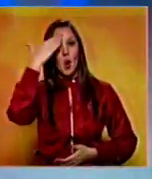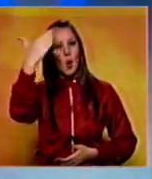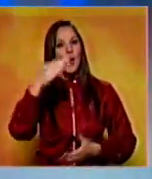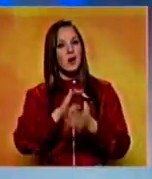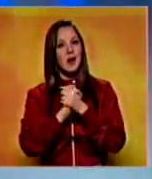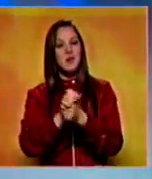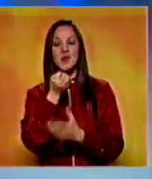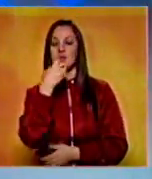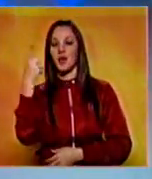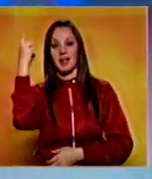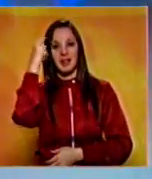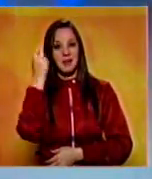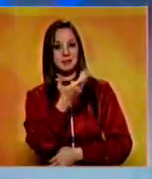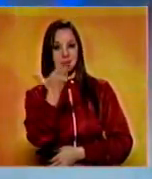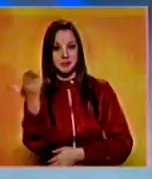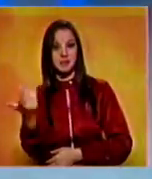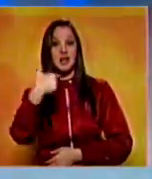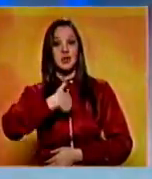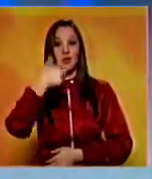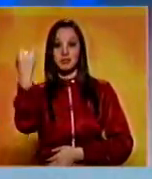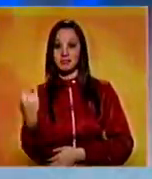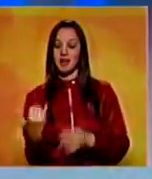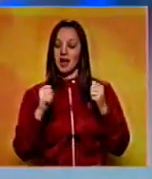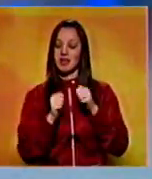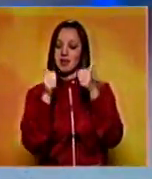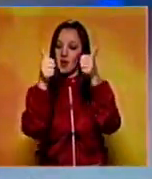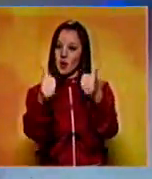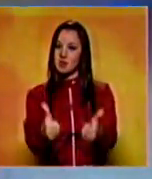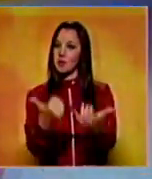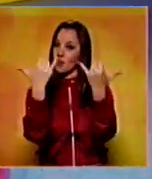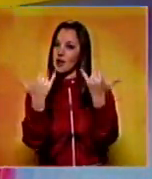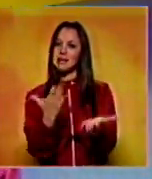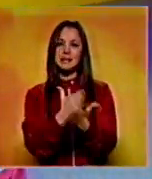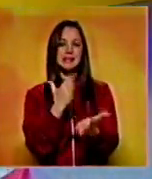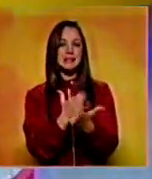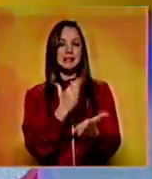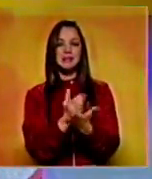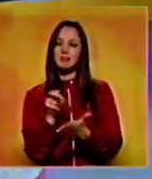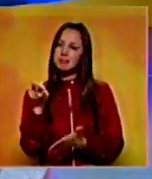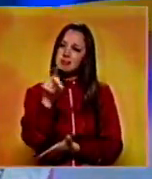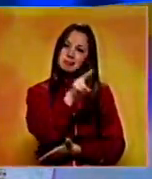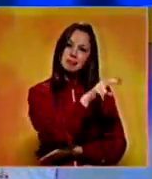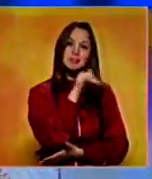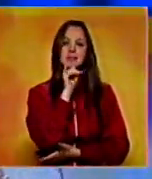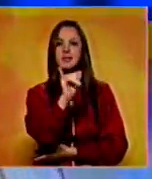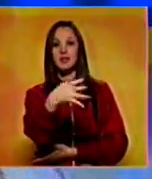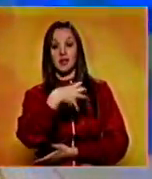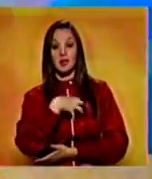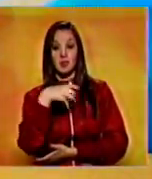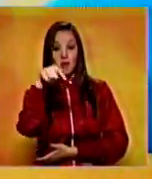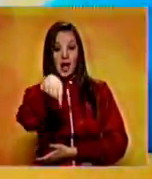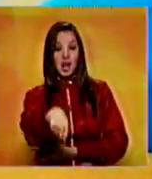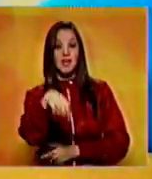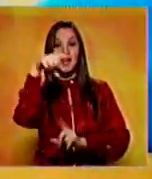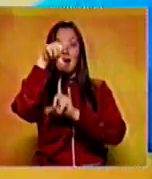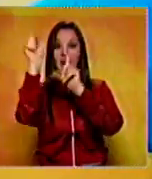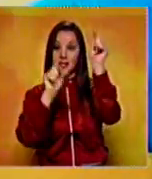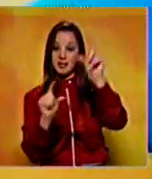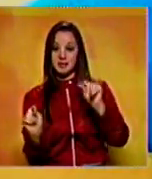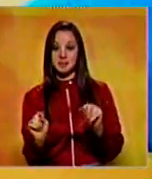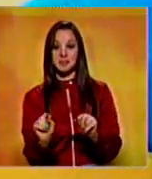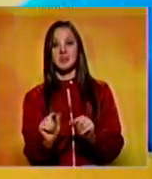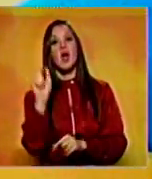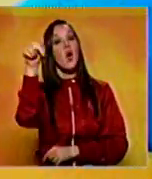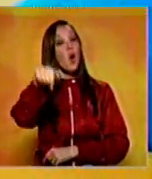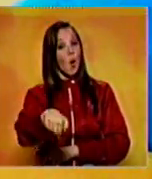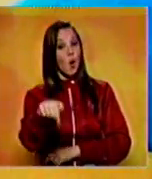Hola, ¿qué tal, amigos? Buen día para todos. Yo soy Federica Guzmán y desde ya comenzamos nuestro acostumbrado recorrido por las noticias del entretenimiento aquí en Estrenos y Estrellas.